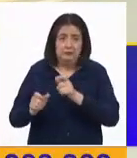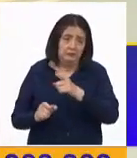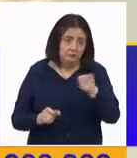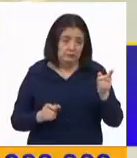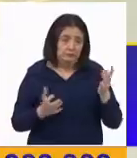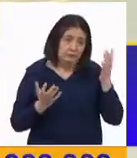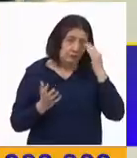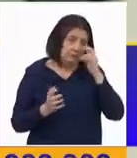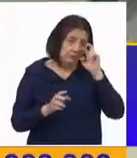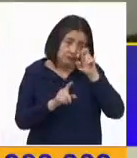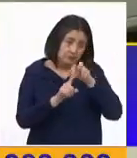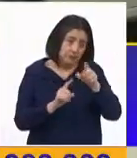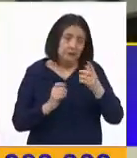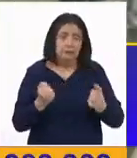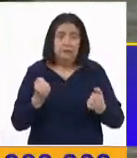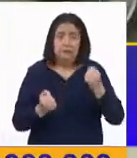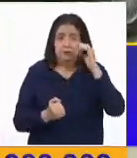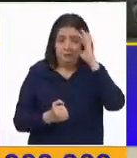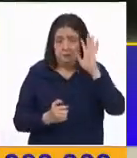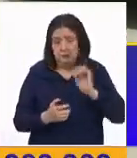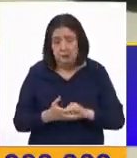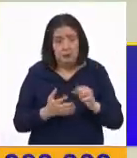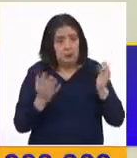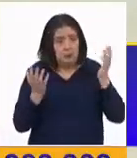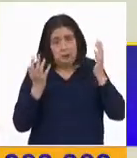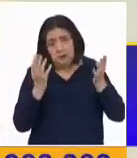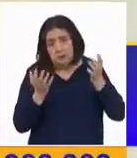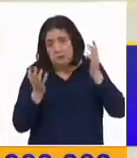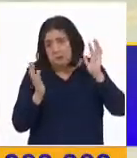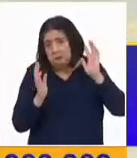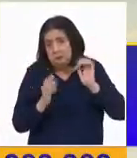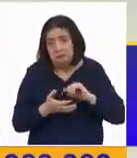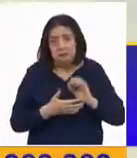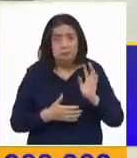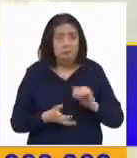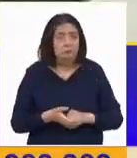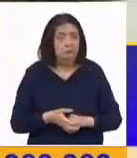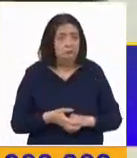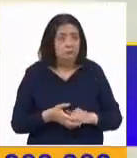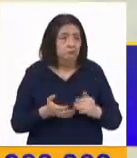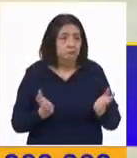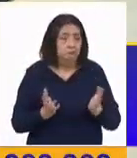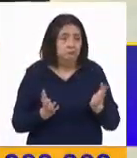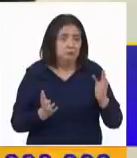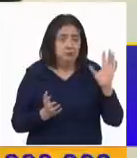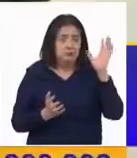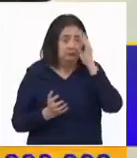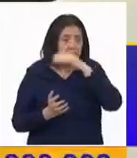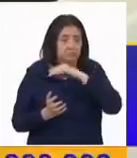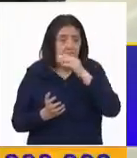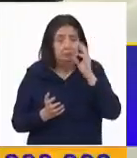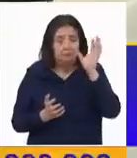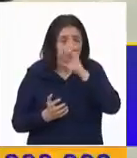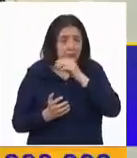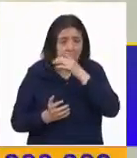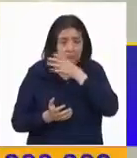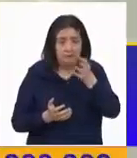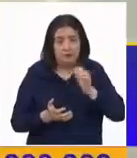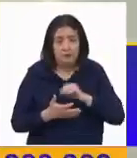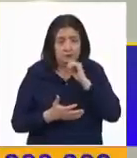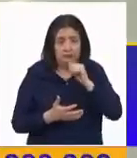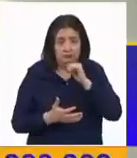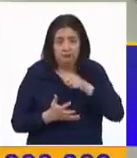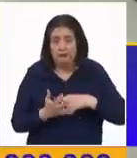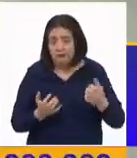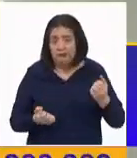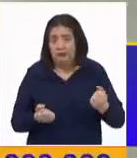vez no vean que son patrulleros o que quizás no sepan pues la falta de